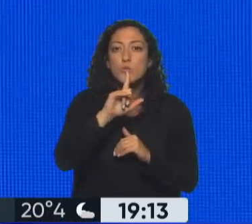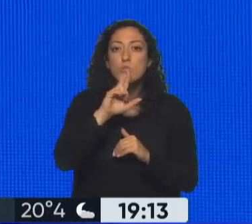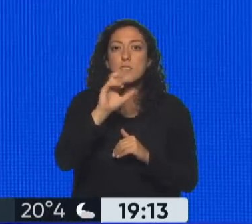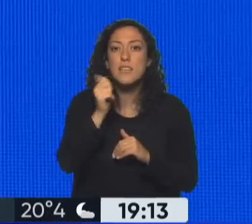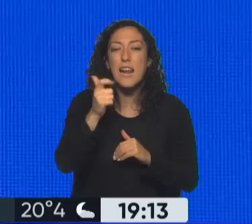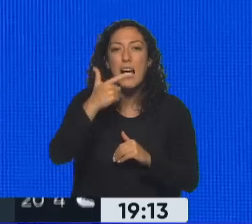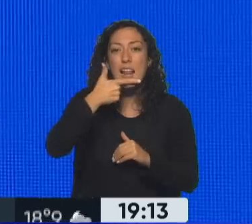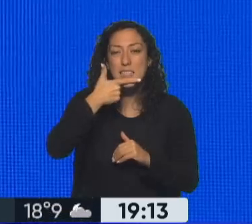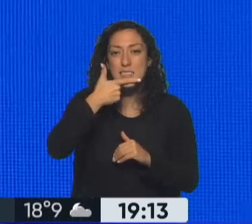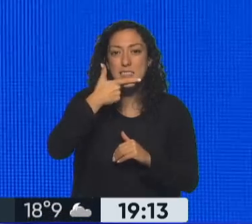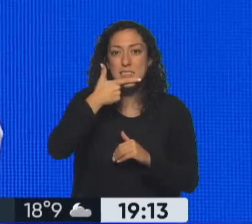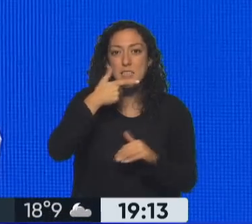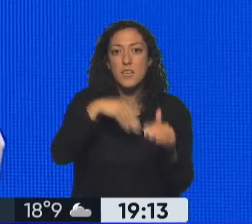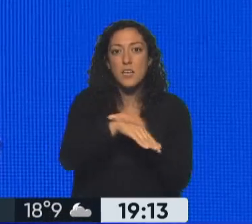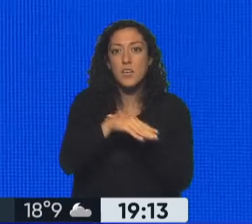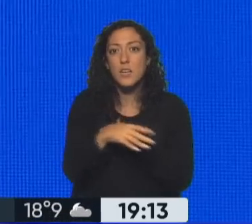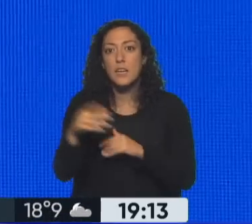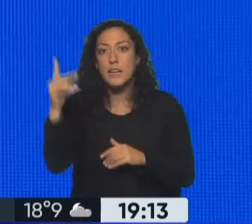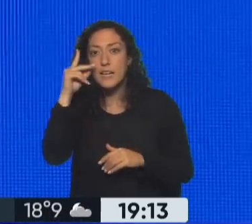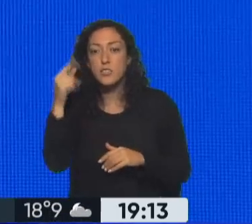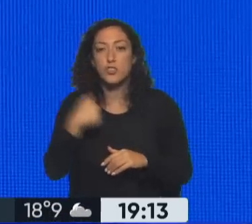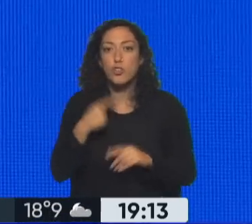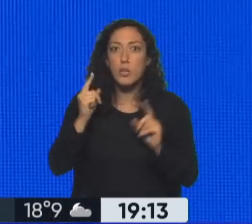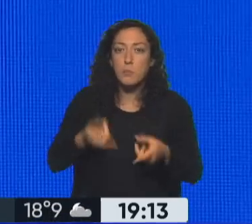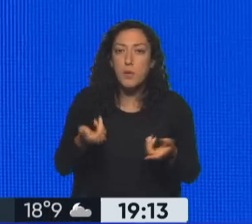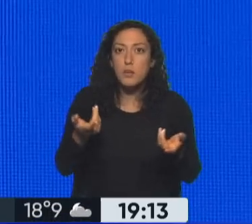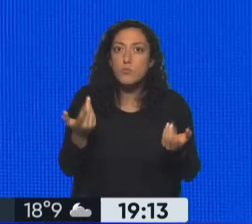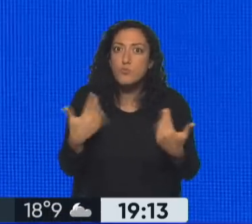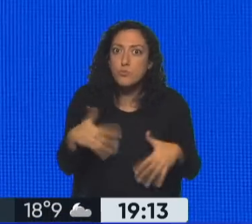muchos australes también, Néstor y yo, en el banco. 89.